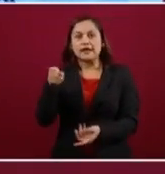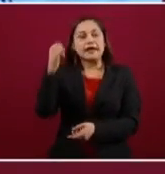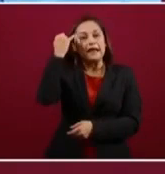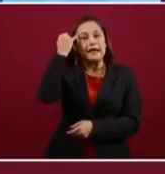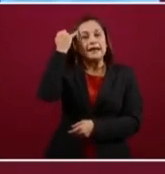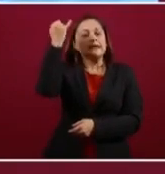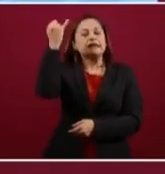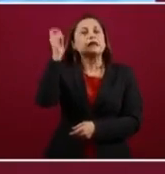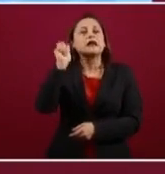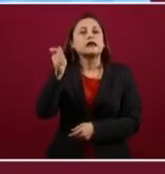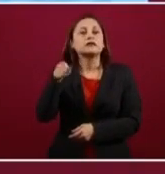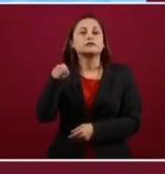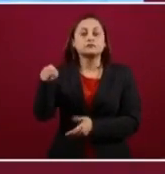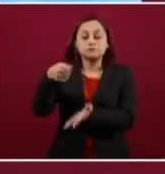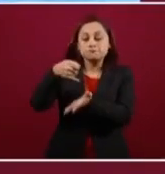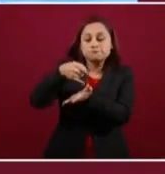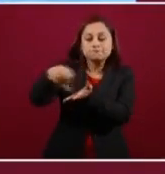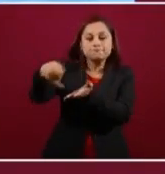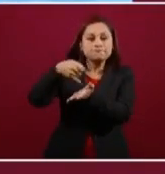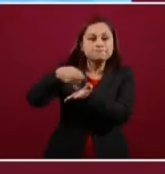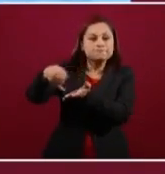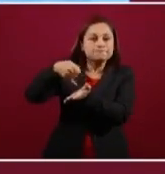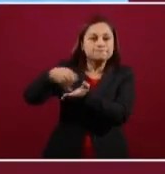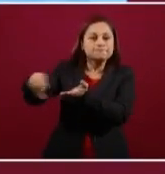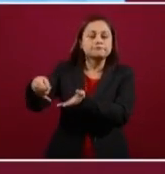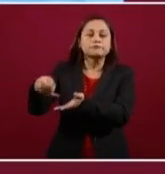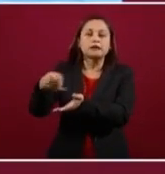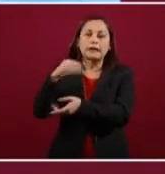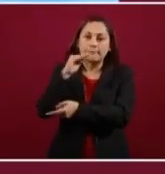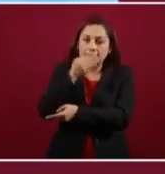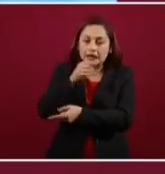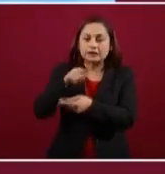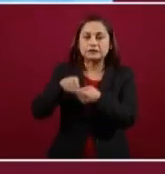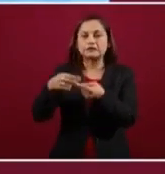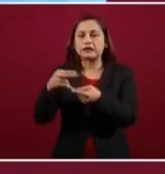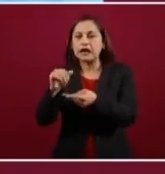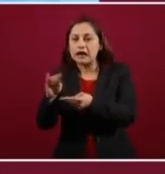Siembran el maíz, siembran el haba,